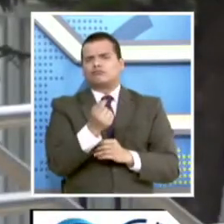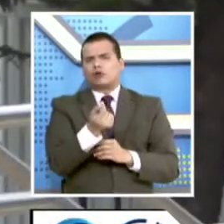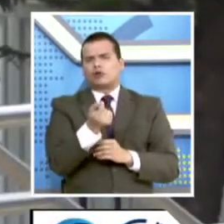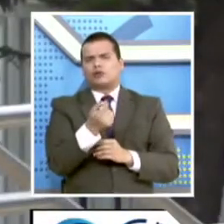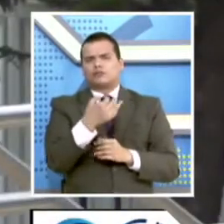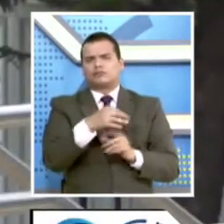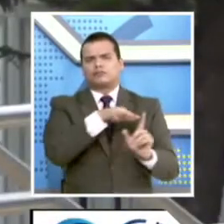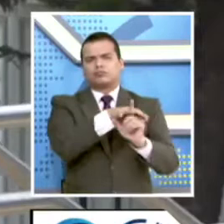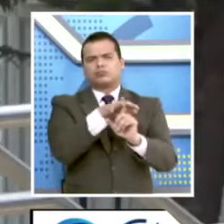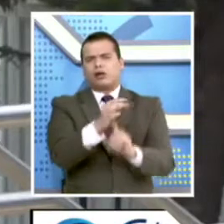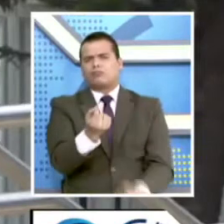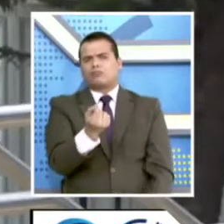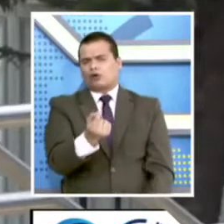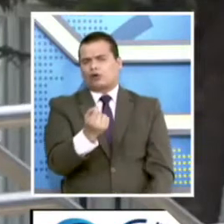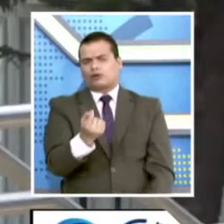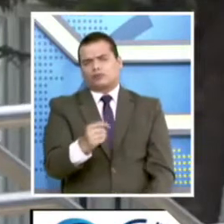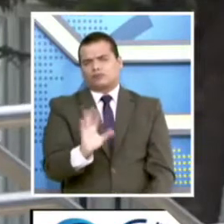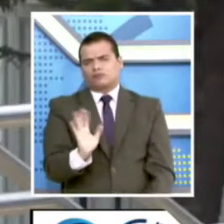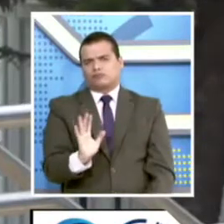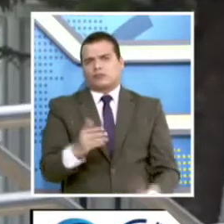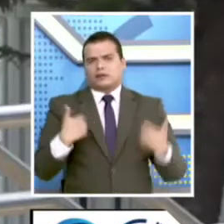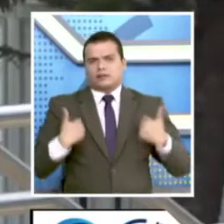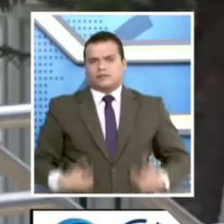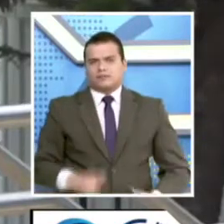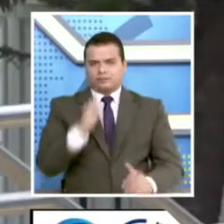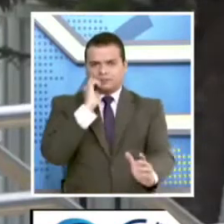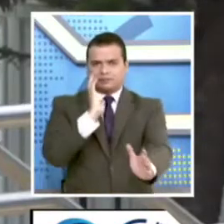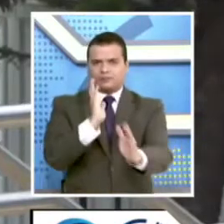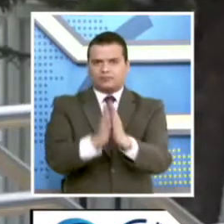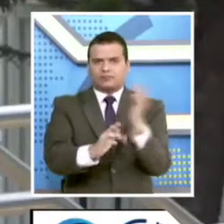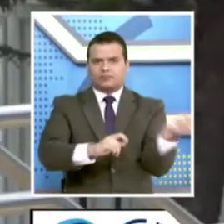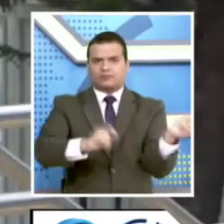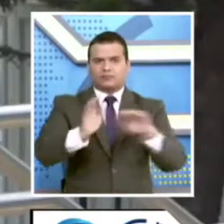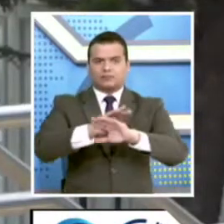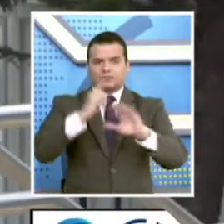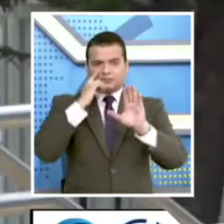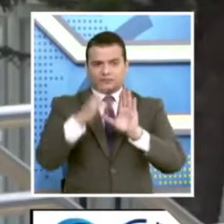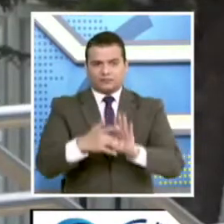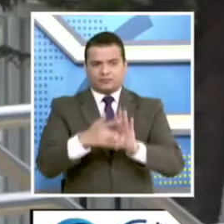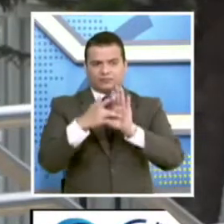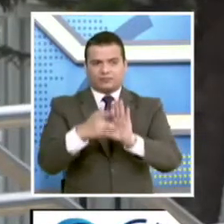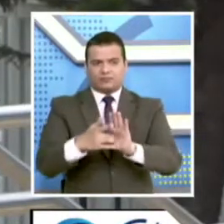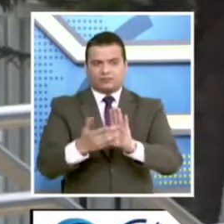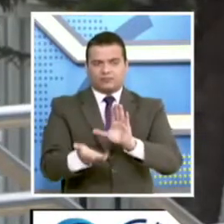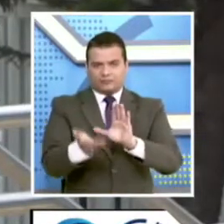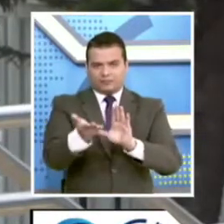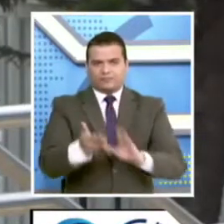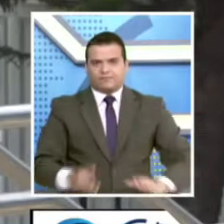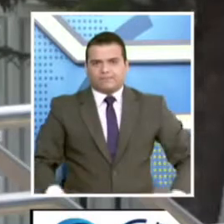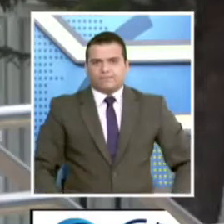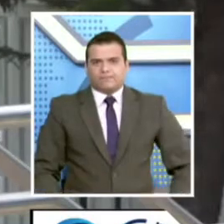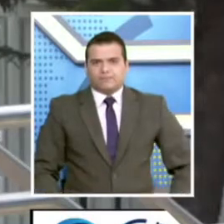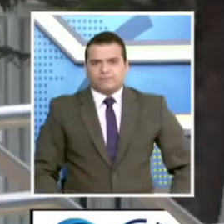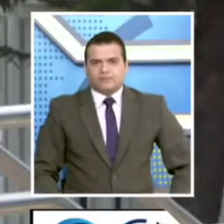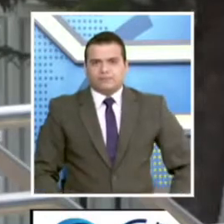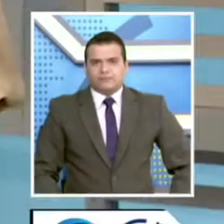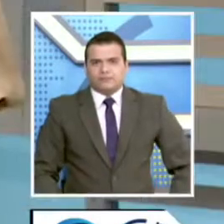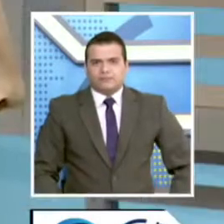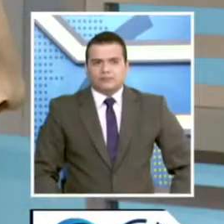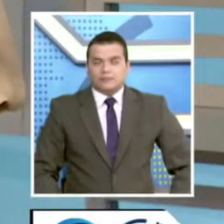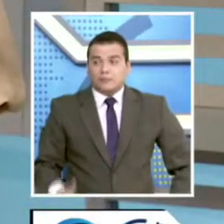entonces desde aquí, desde la Secretaría de Salud Municipal. Sigan ustedes conectados con más información porque el noticiero 90 Minutos está en ti, está en todas